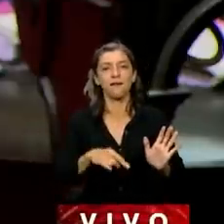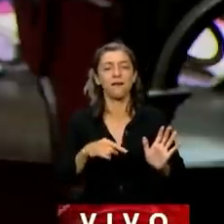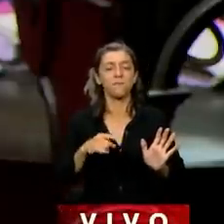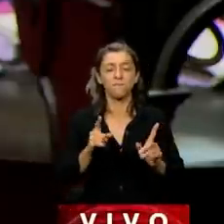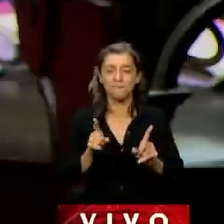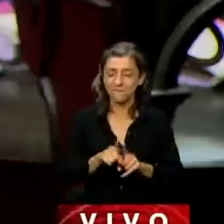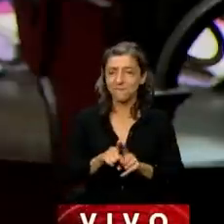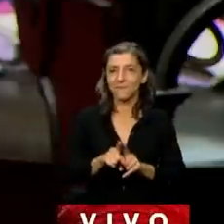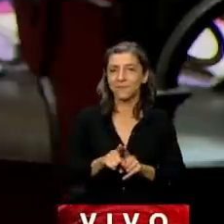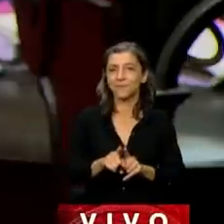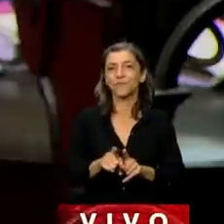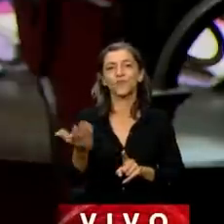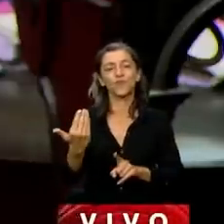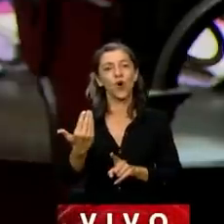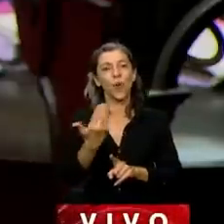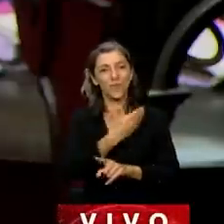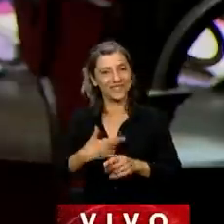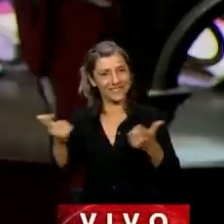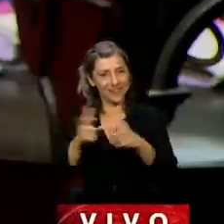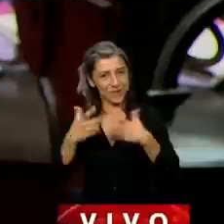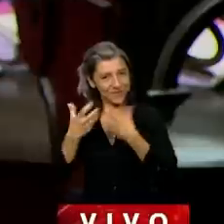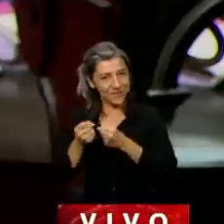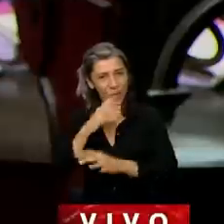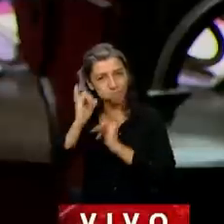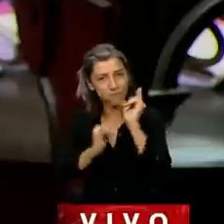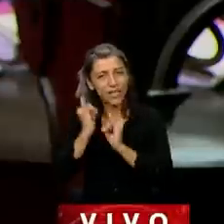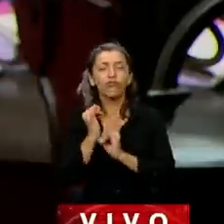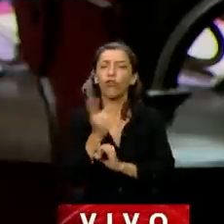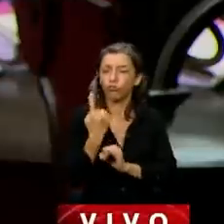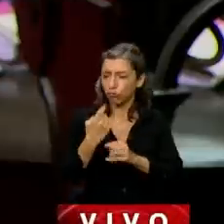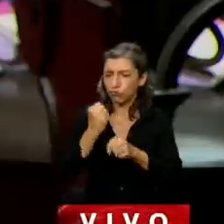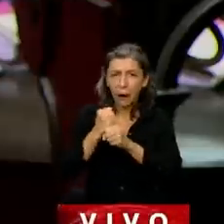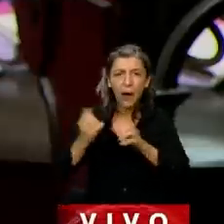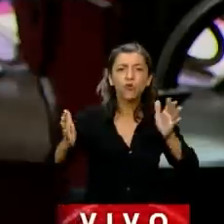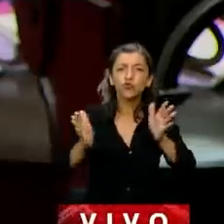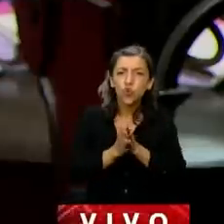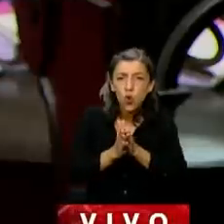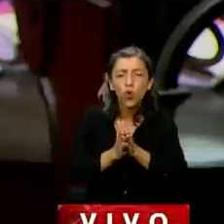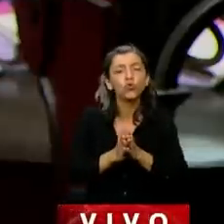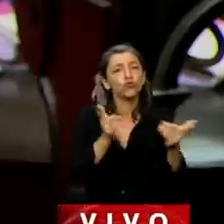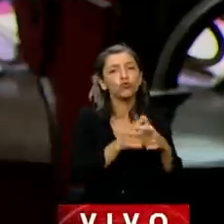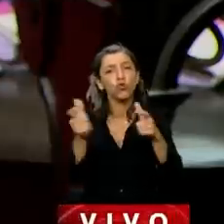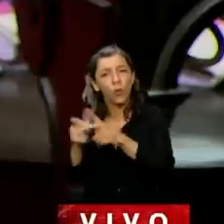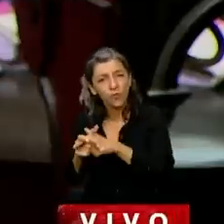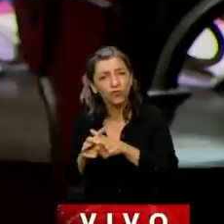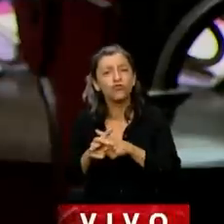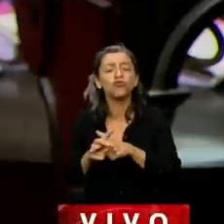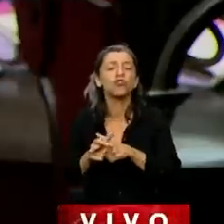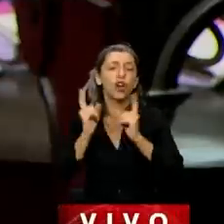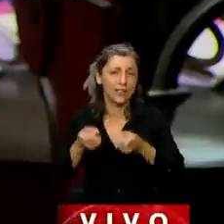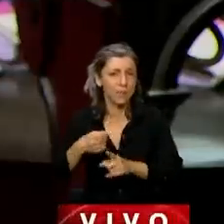decía la Presidenta de la Comisión de Salud, con quien hemos trabajado, con los integrantes de las dos comisiones y